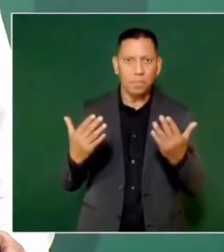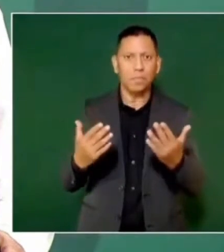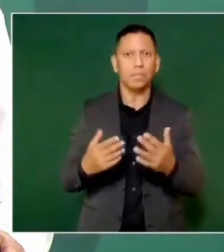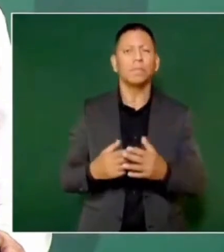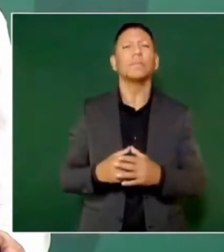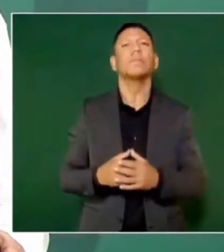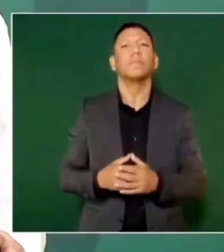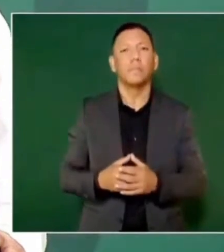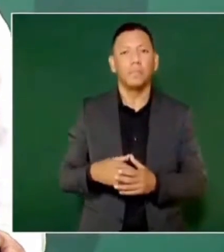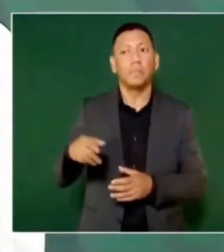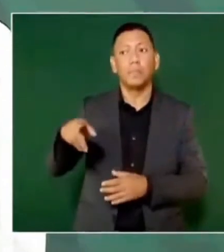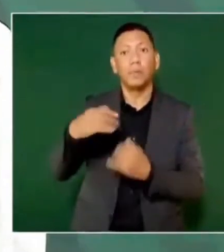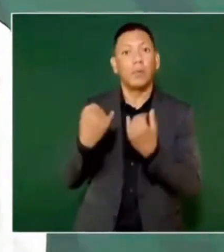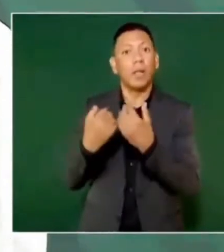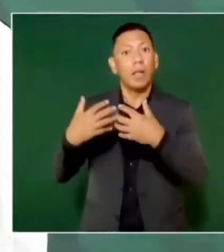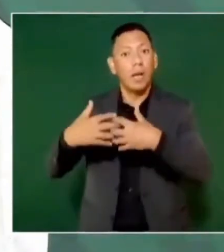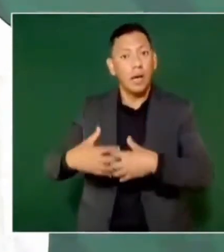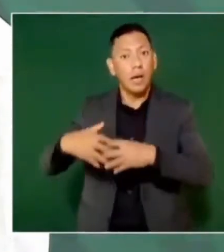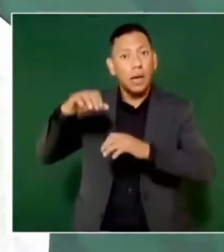a las empresas